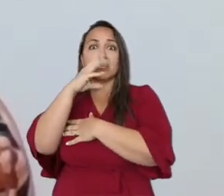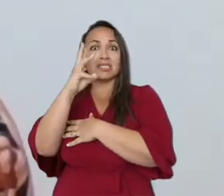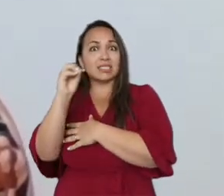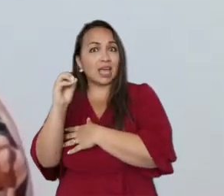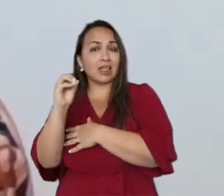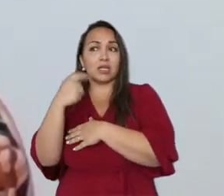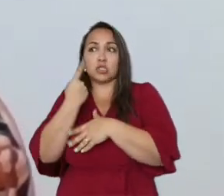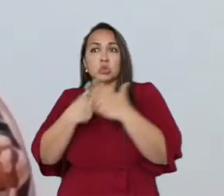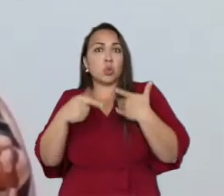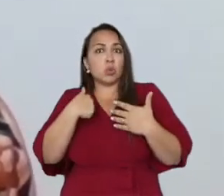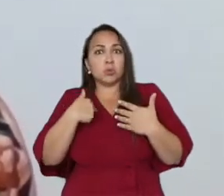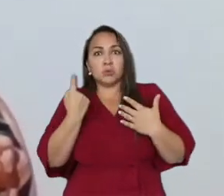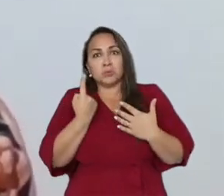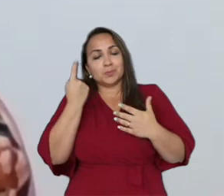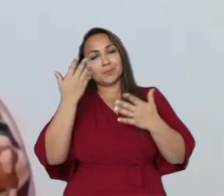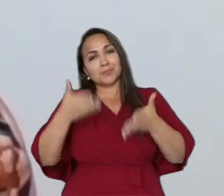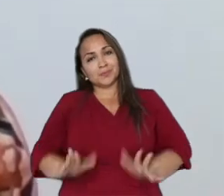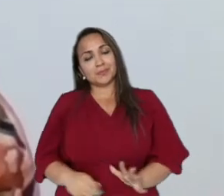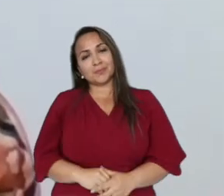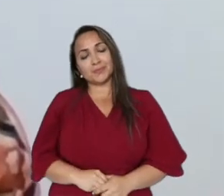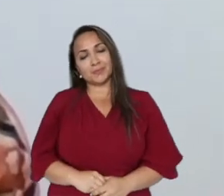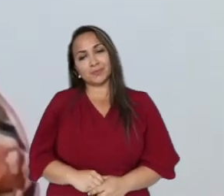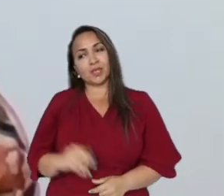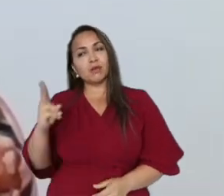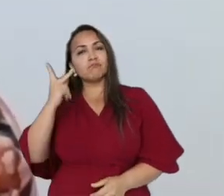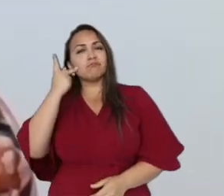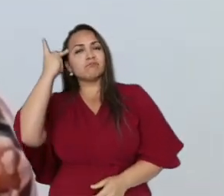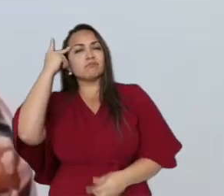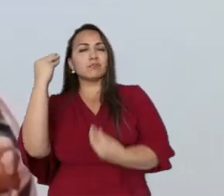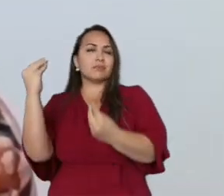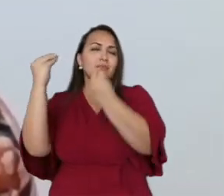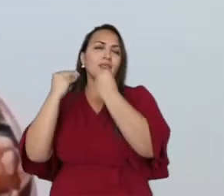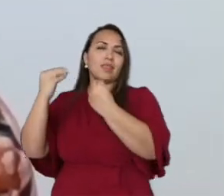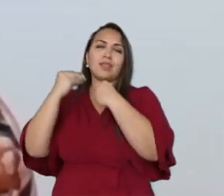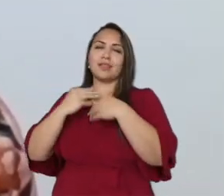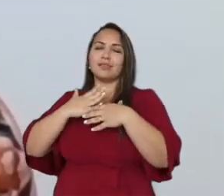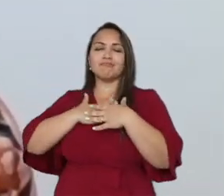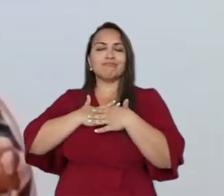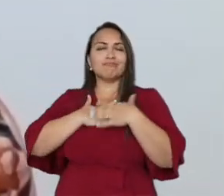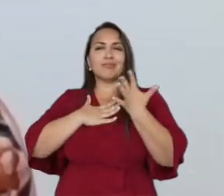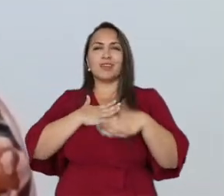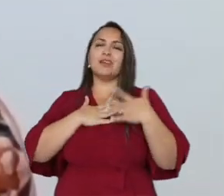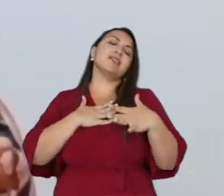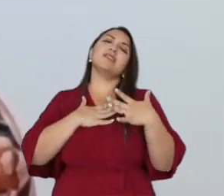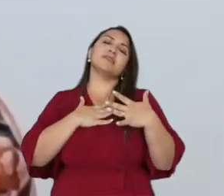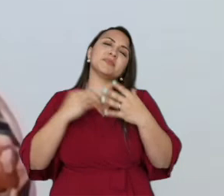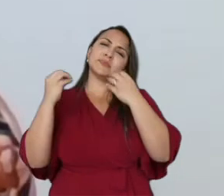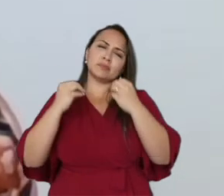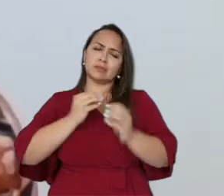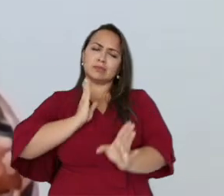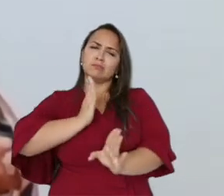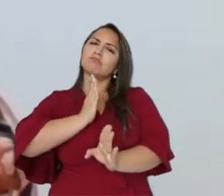60, no tuvieron más hijos, solo a mí. Padres que me enseñaron toda